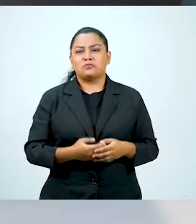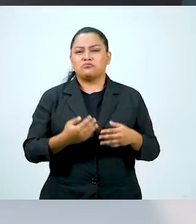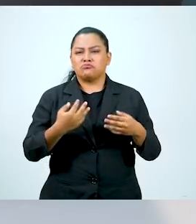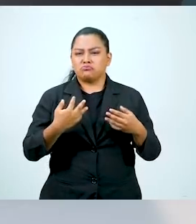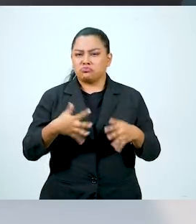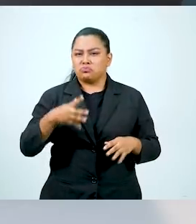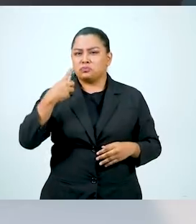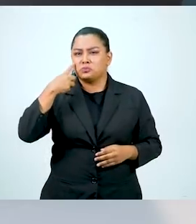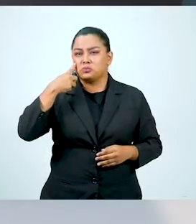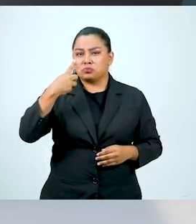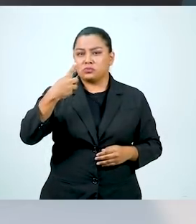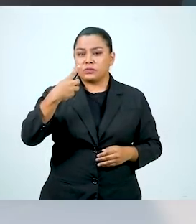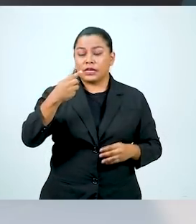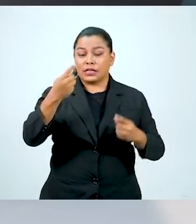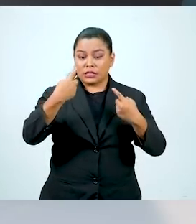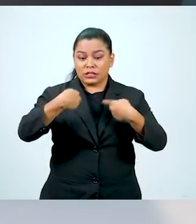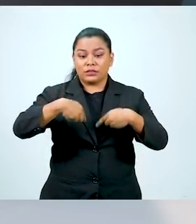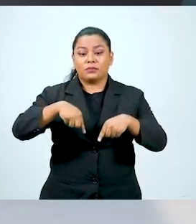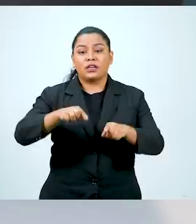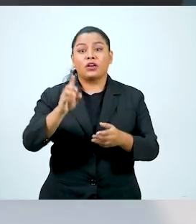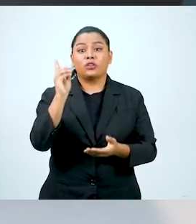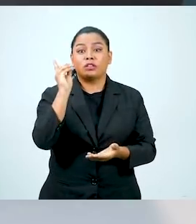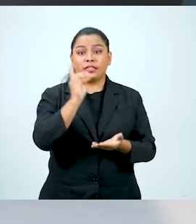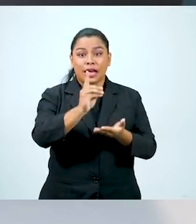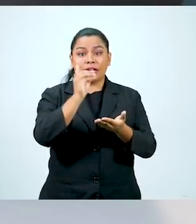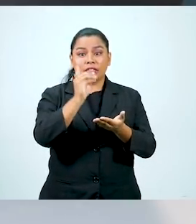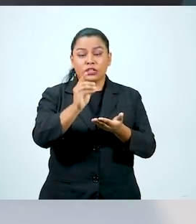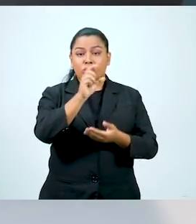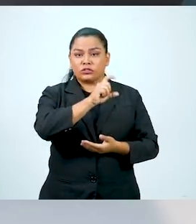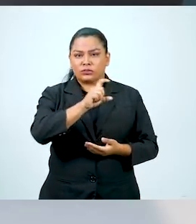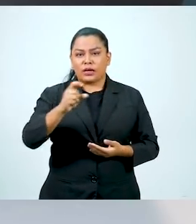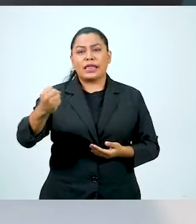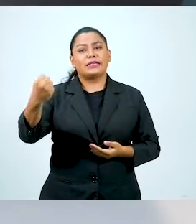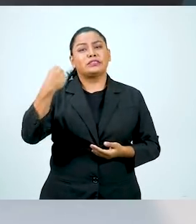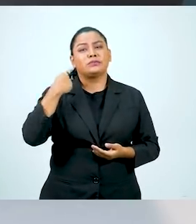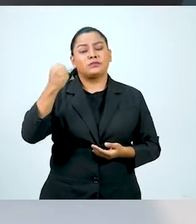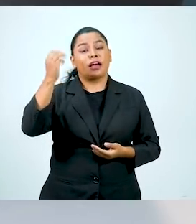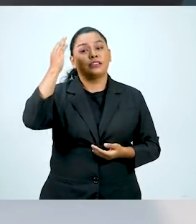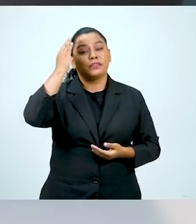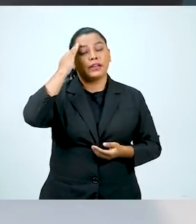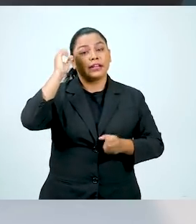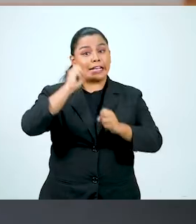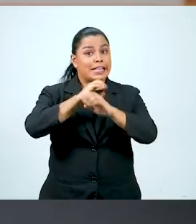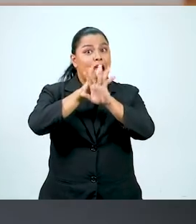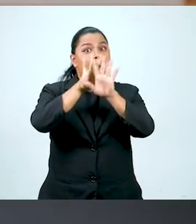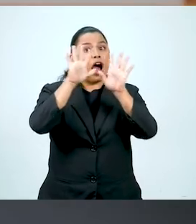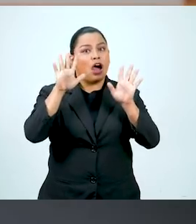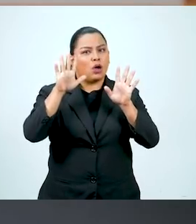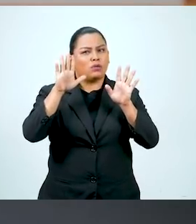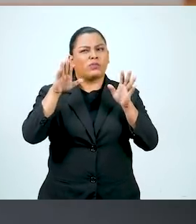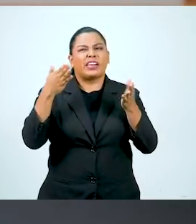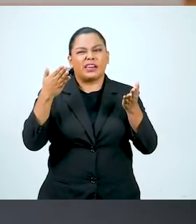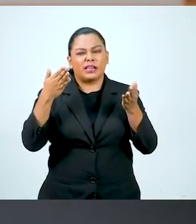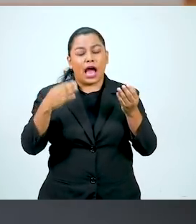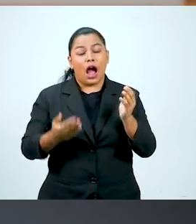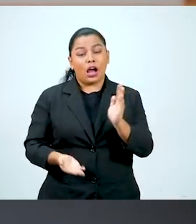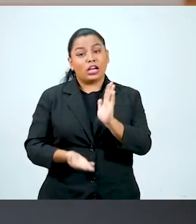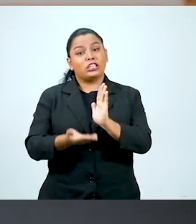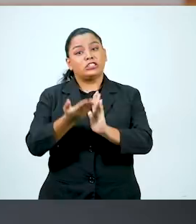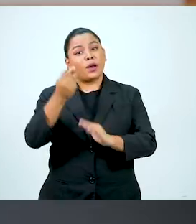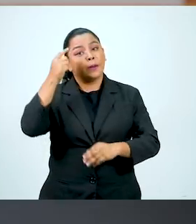Como pudimos observar en la secuencia didáctica semanal, es importante tener claro que el desarrollo de